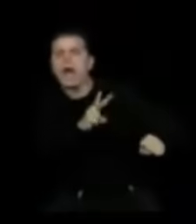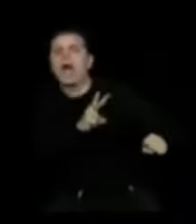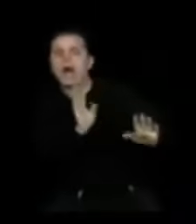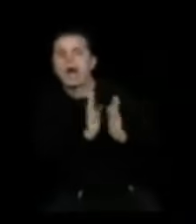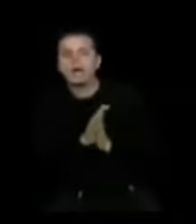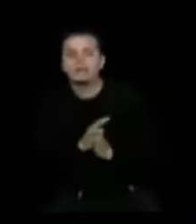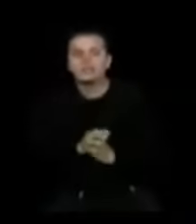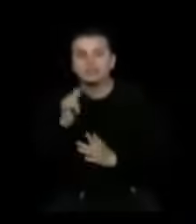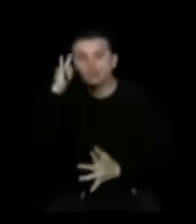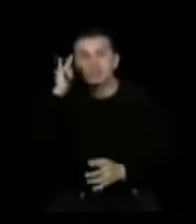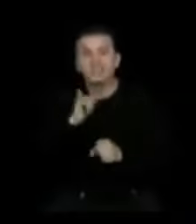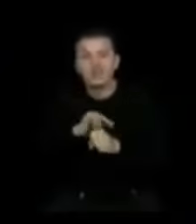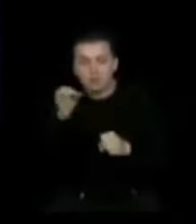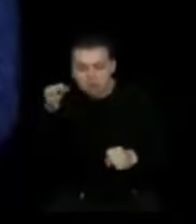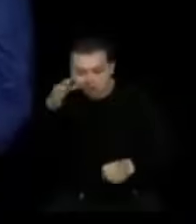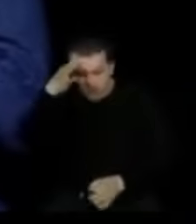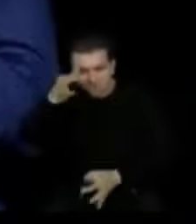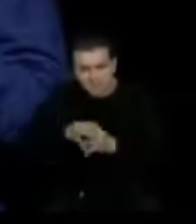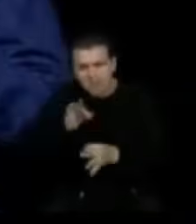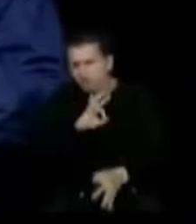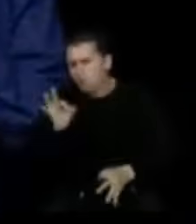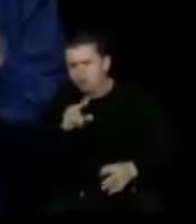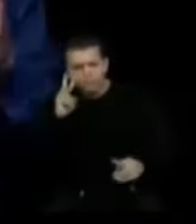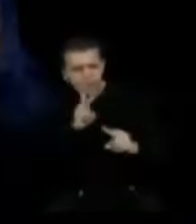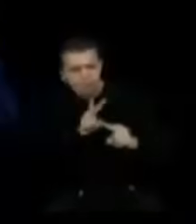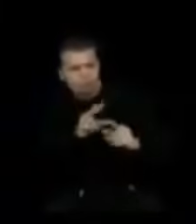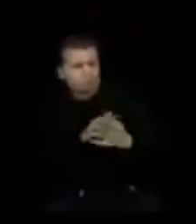Usted ha creído por la fe en un virus que nunca vio.